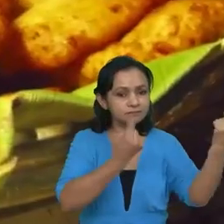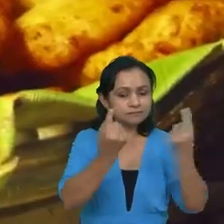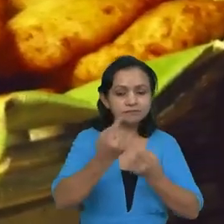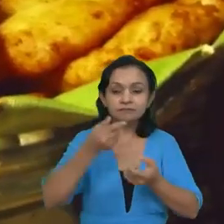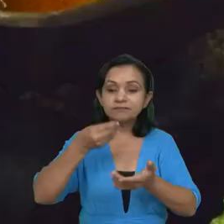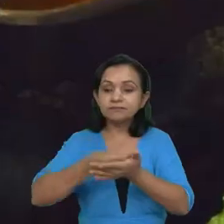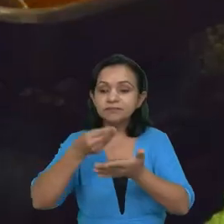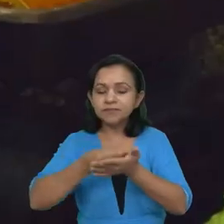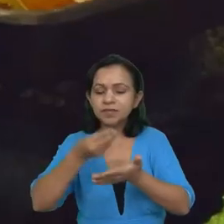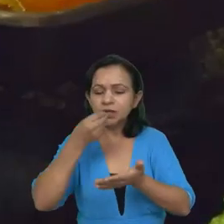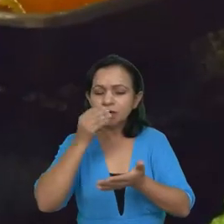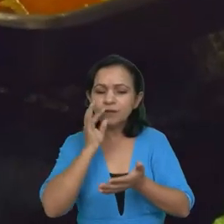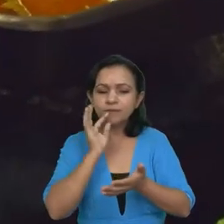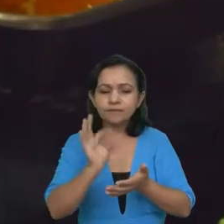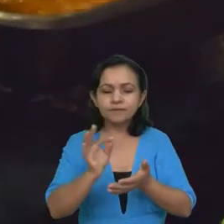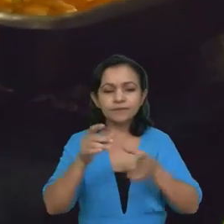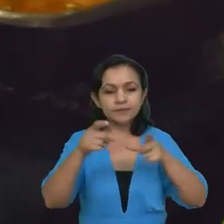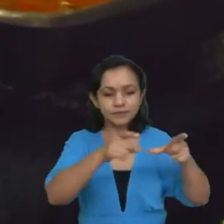platillos tradicionales